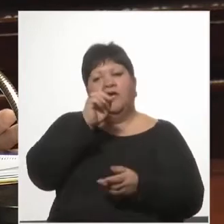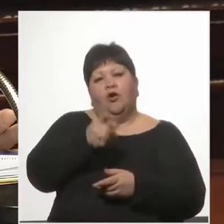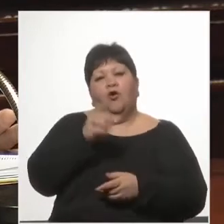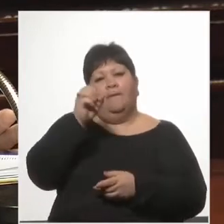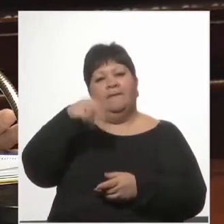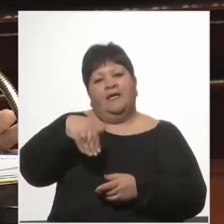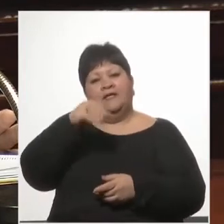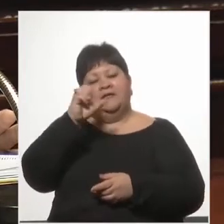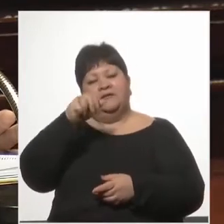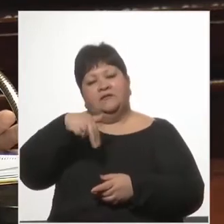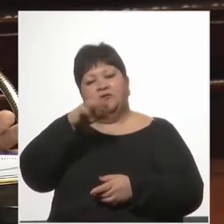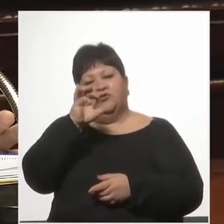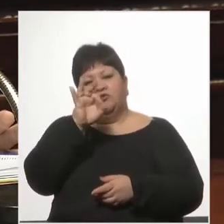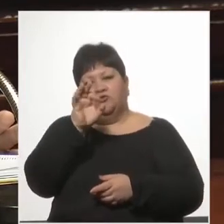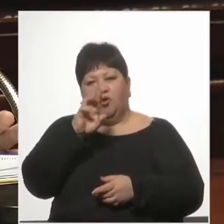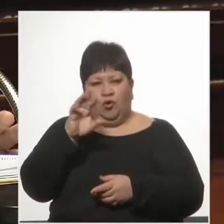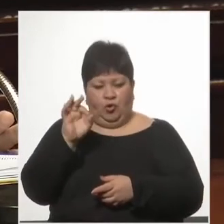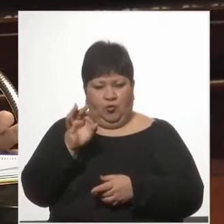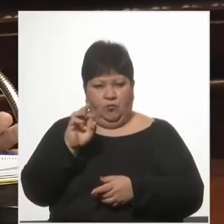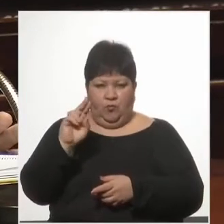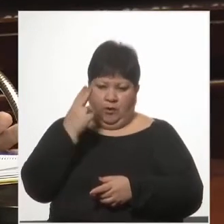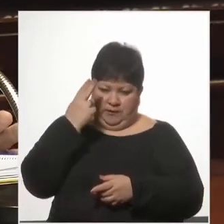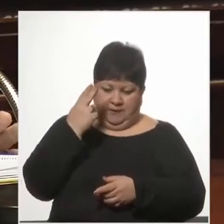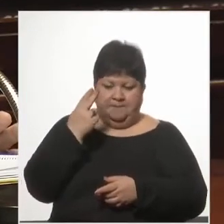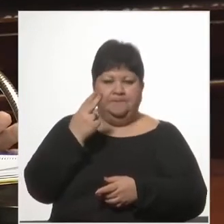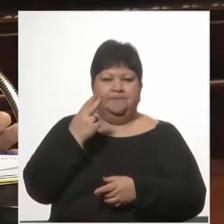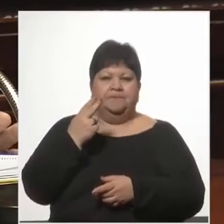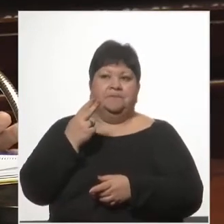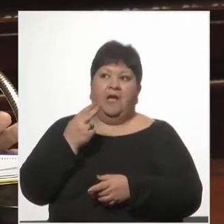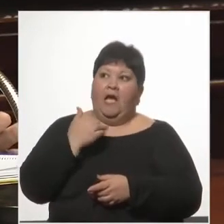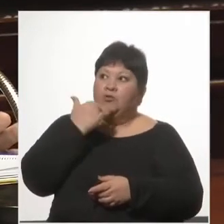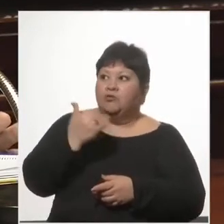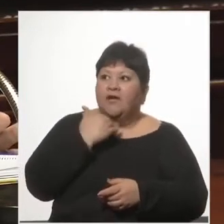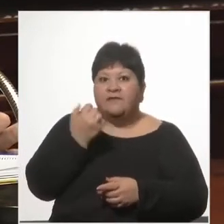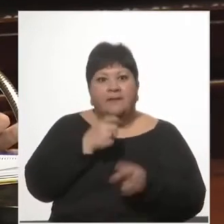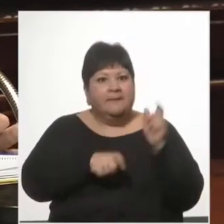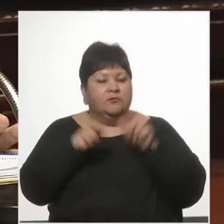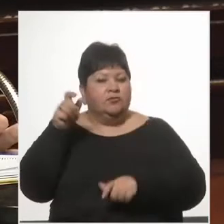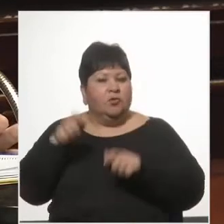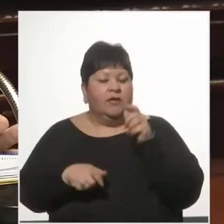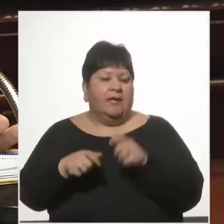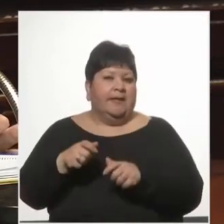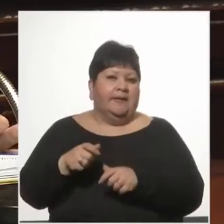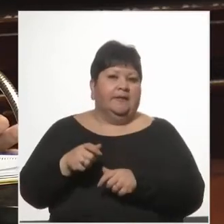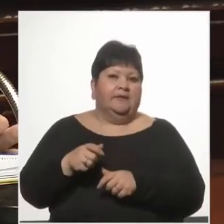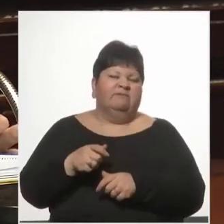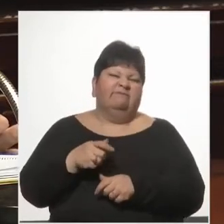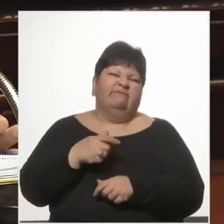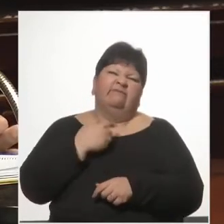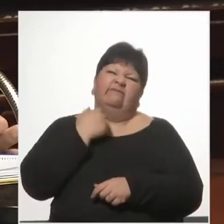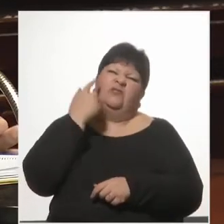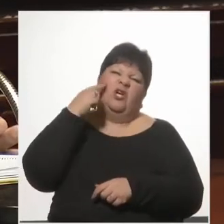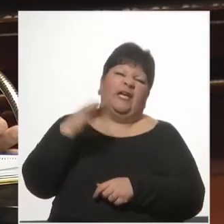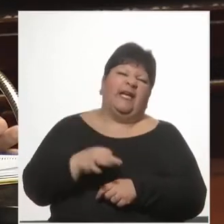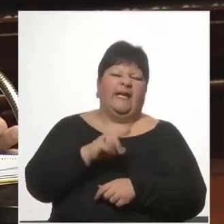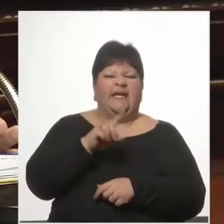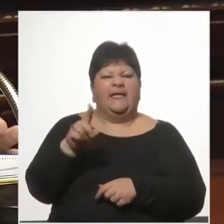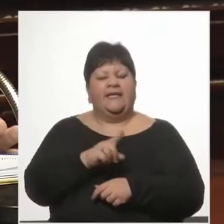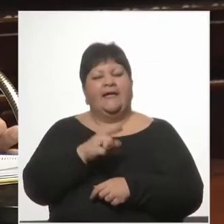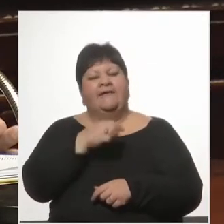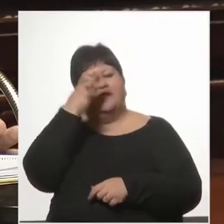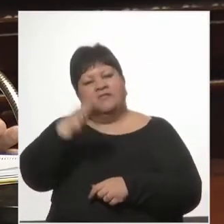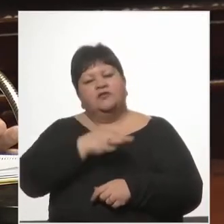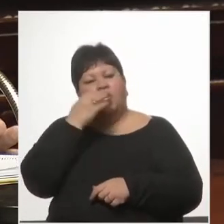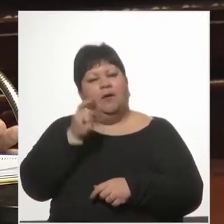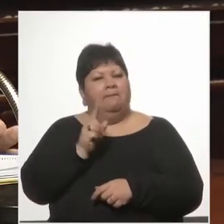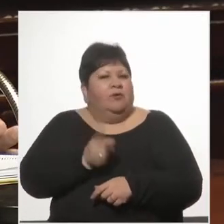gran novedad, hasta ese momento desconocida por el común de la gente, era la poco creíble versión de que Gavazo, por sí mismo